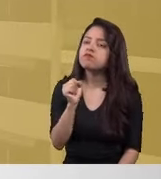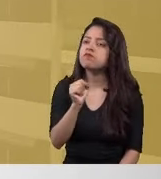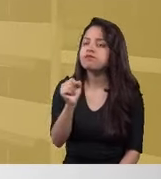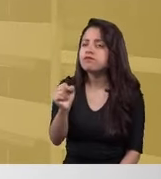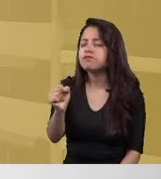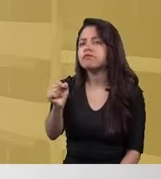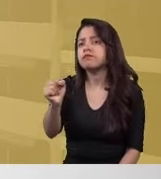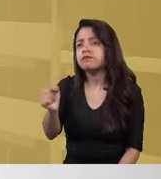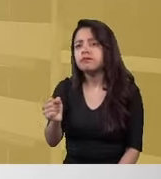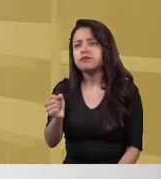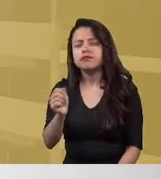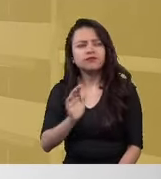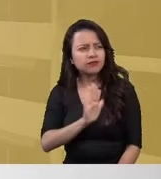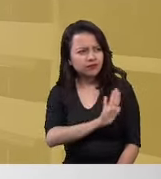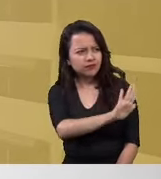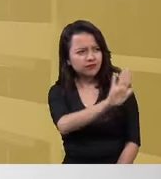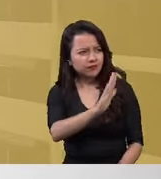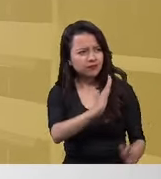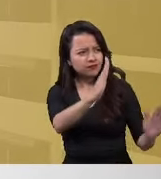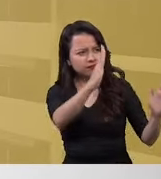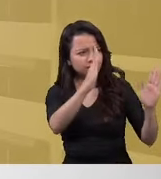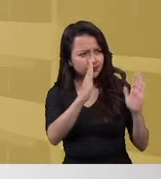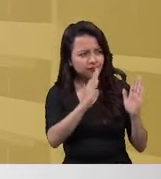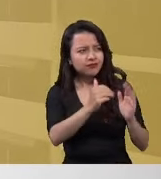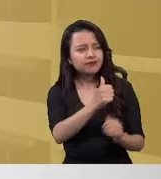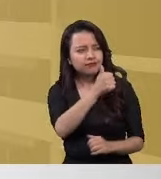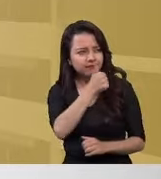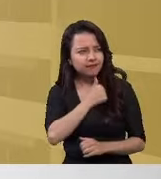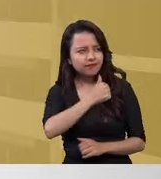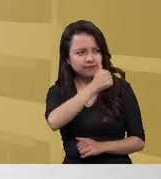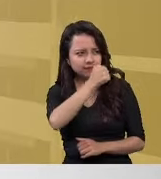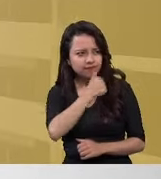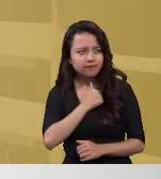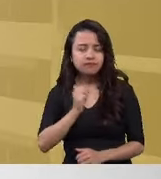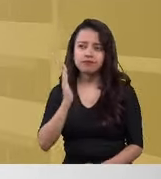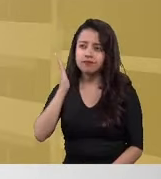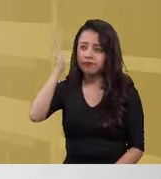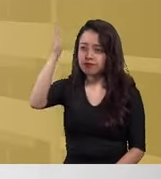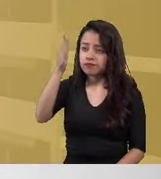Si un día siendo más viejo dejo de reír.